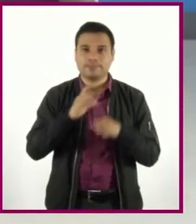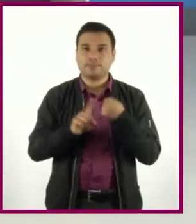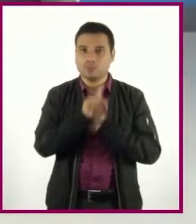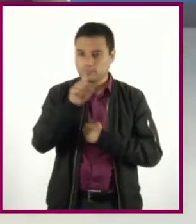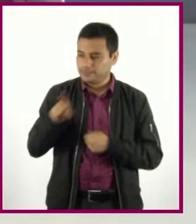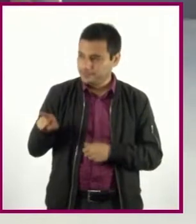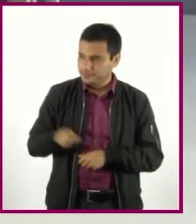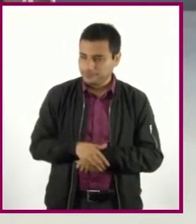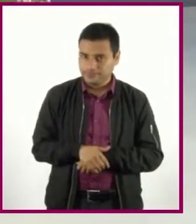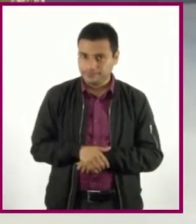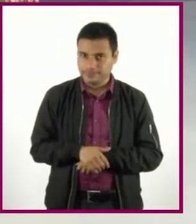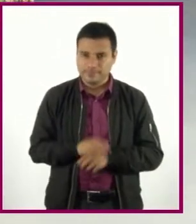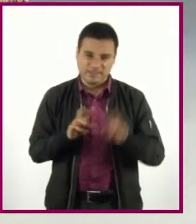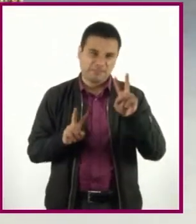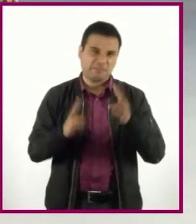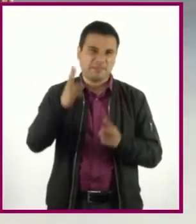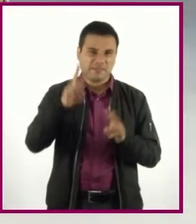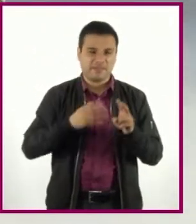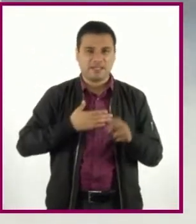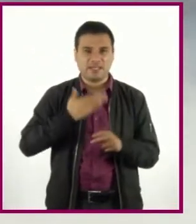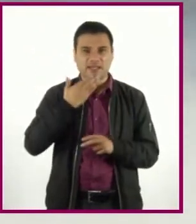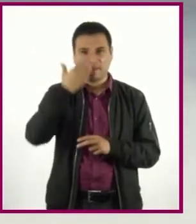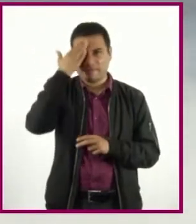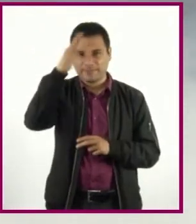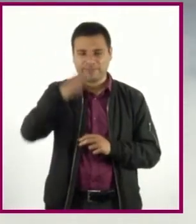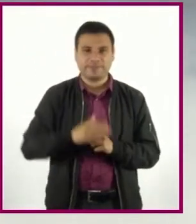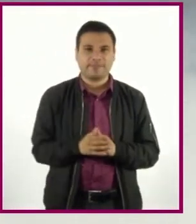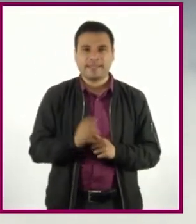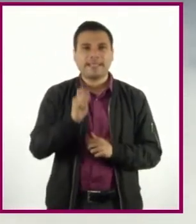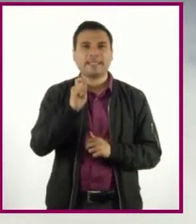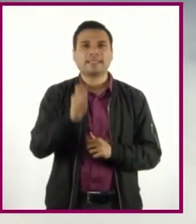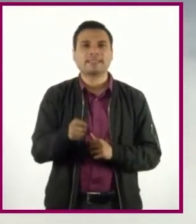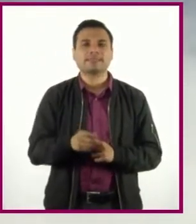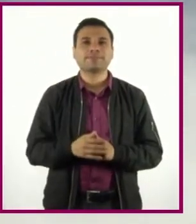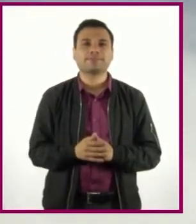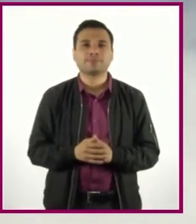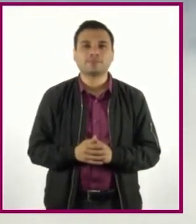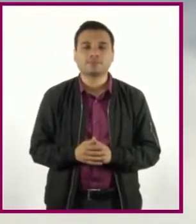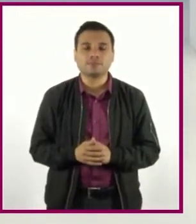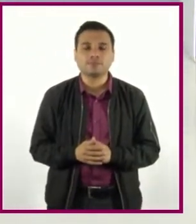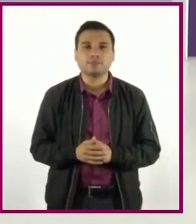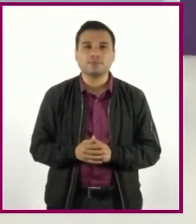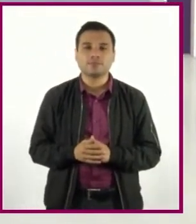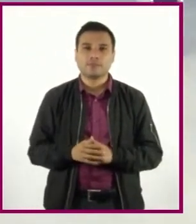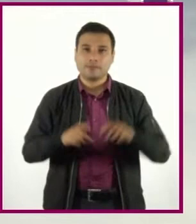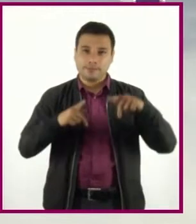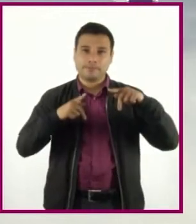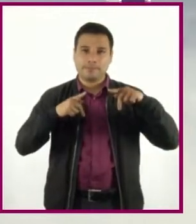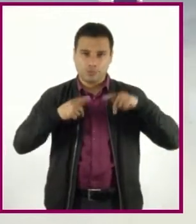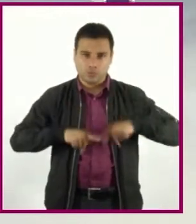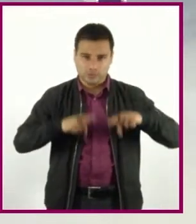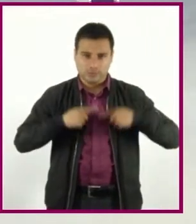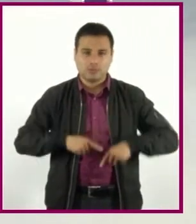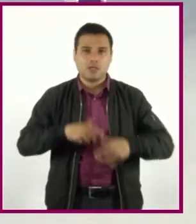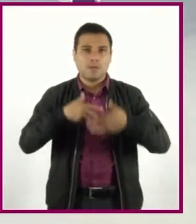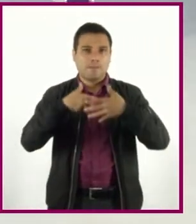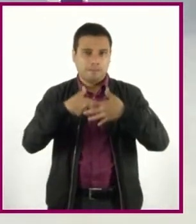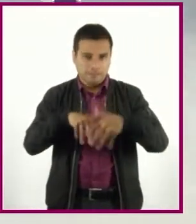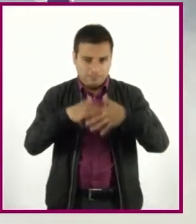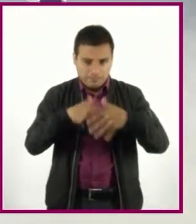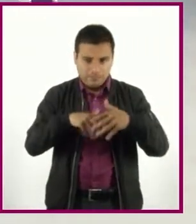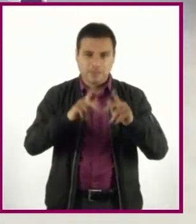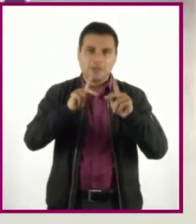Árabe. Esto fue un conjunto de manifestaciones, en algunos casos pacíficas y en